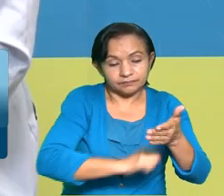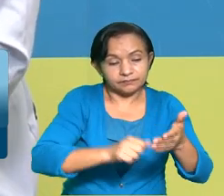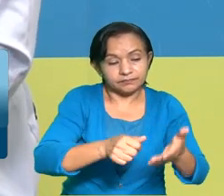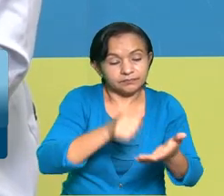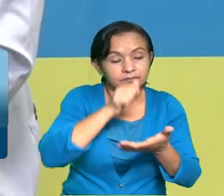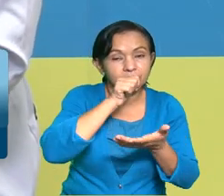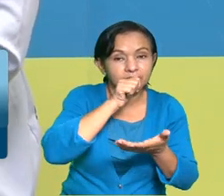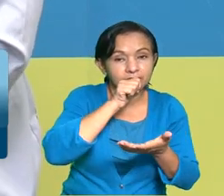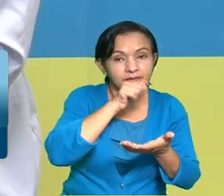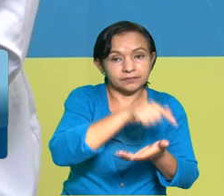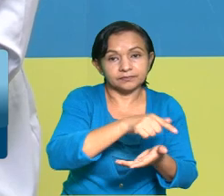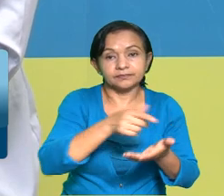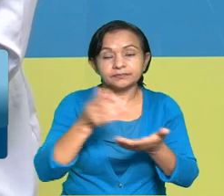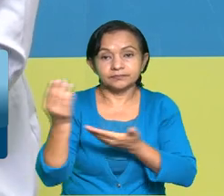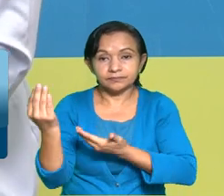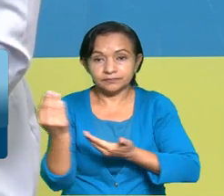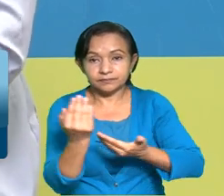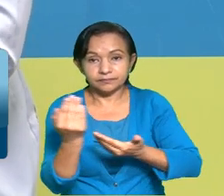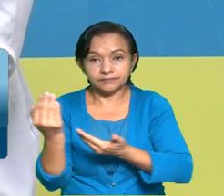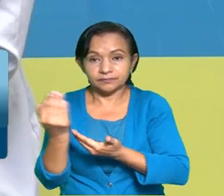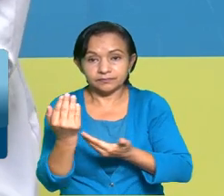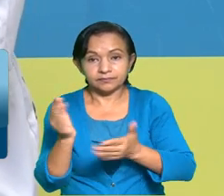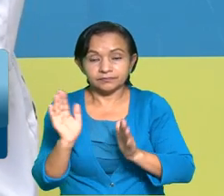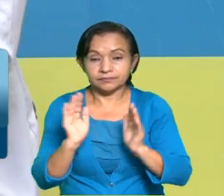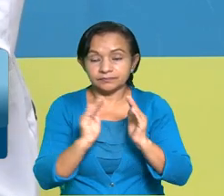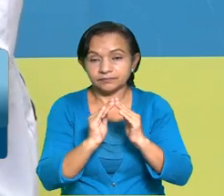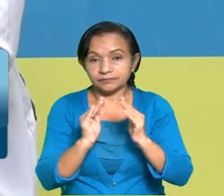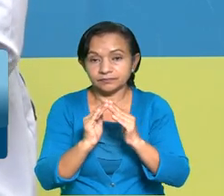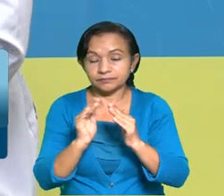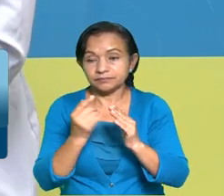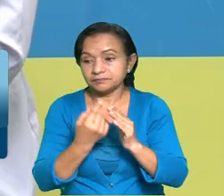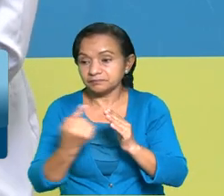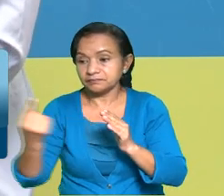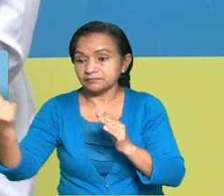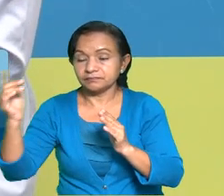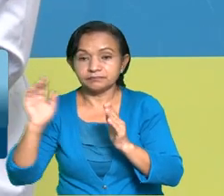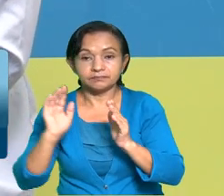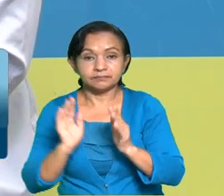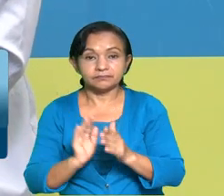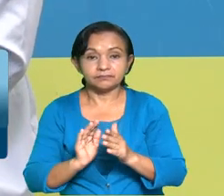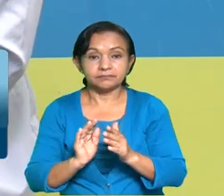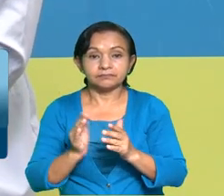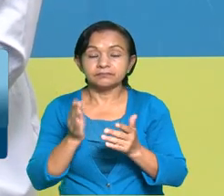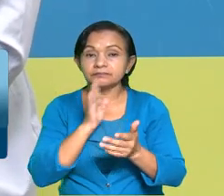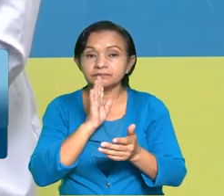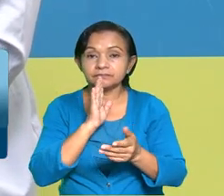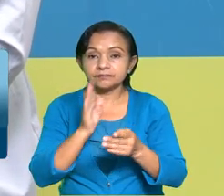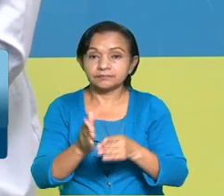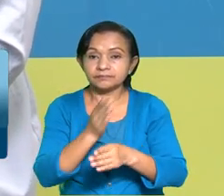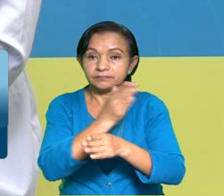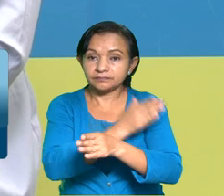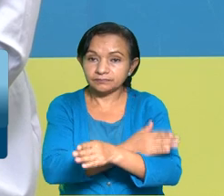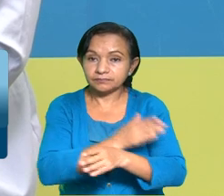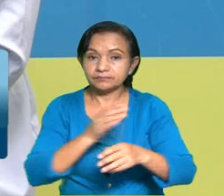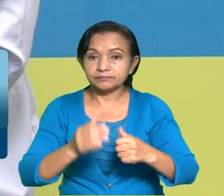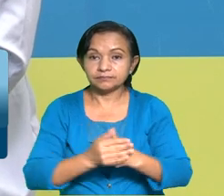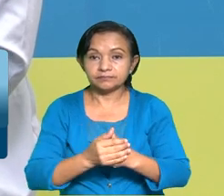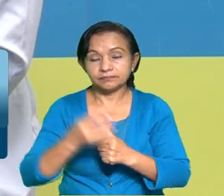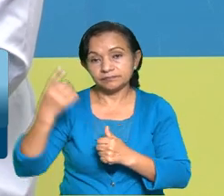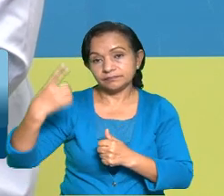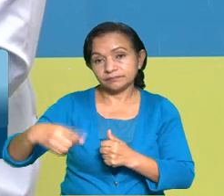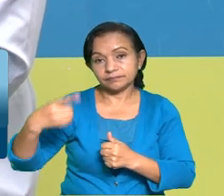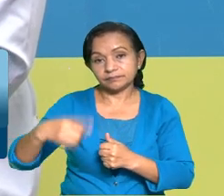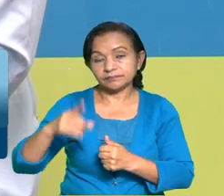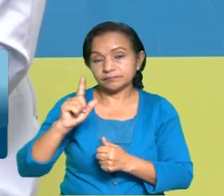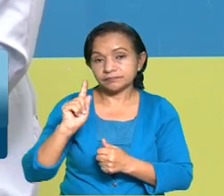esa lechita se la den al bebé cuando nosotros no estemos en casa. Y también hablábamos la vez pasada también sobre el derecho que tienen